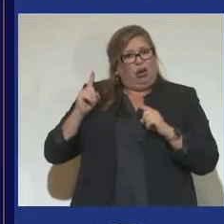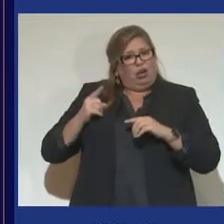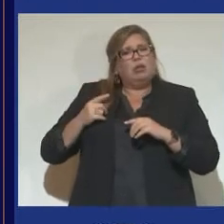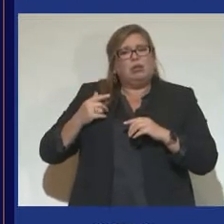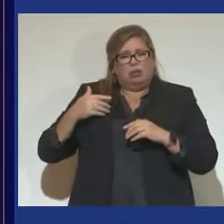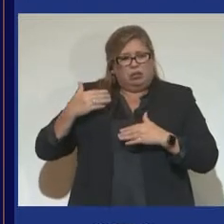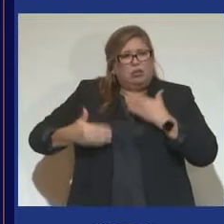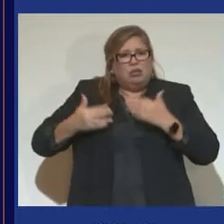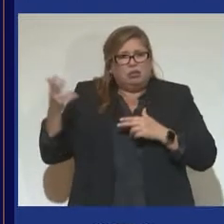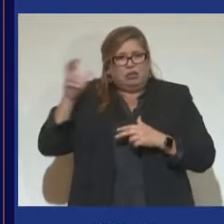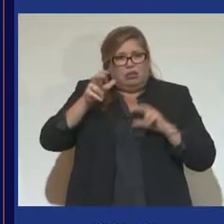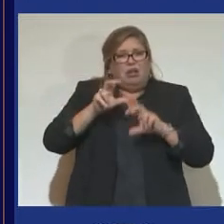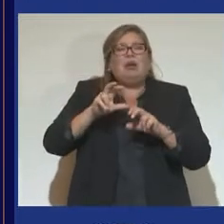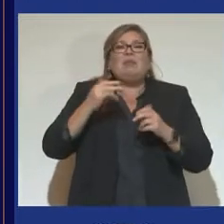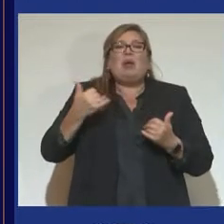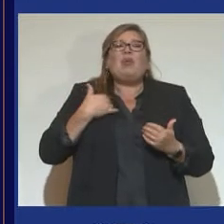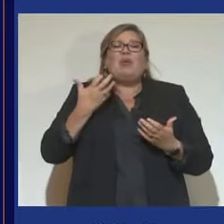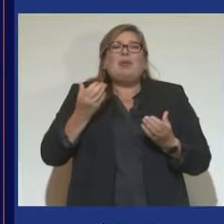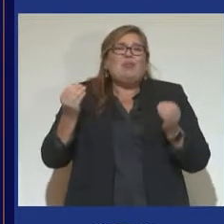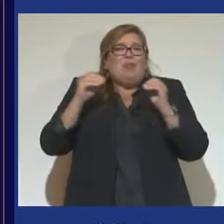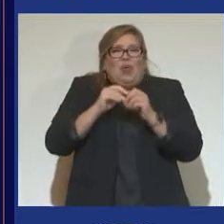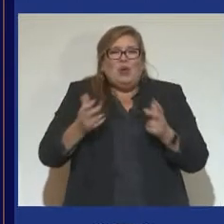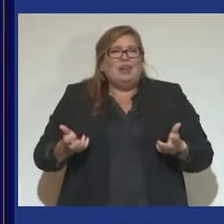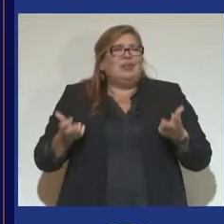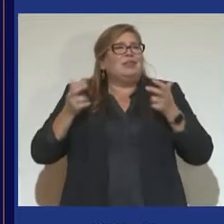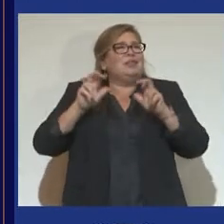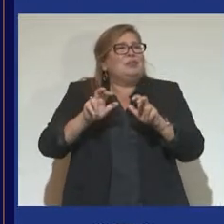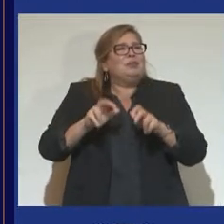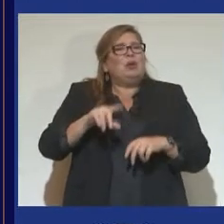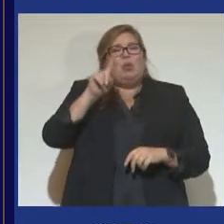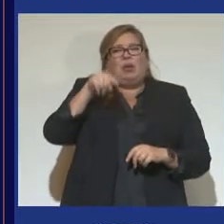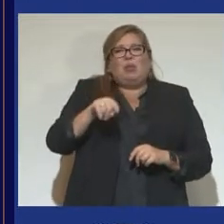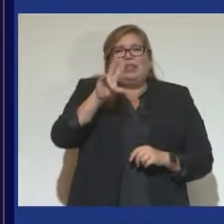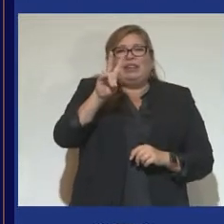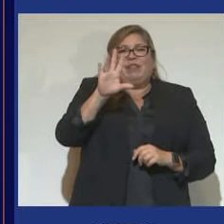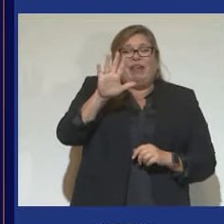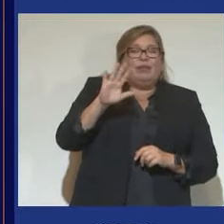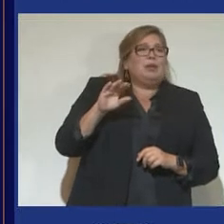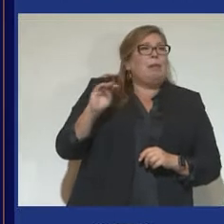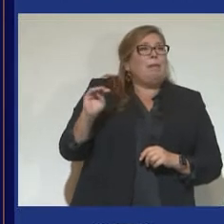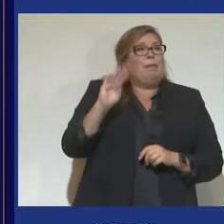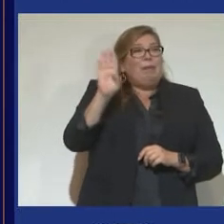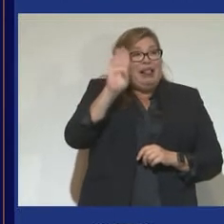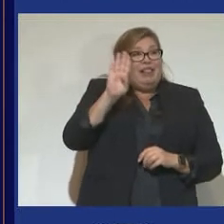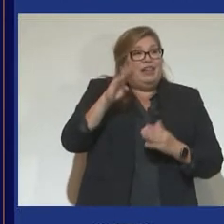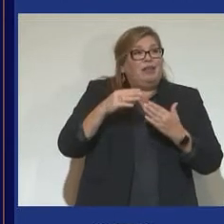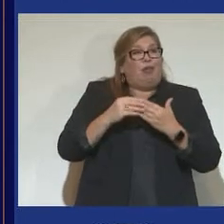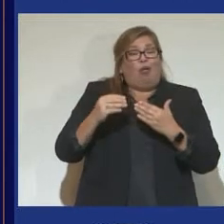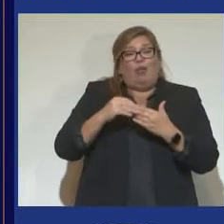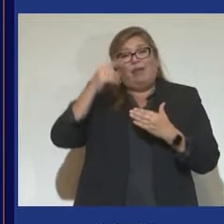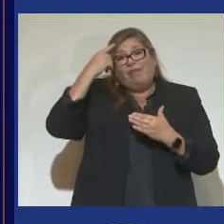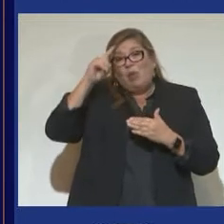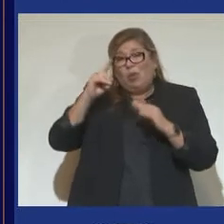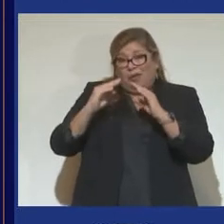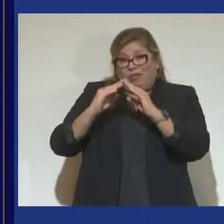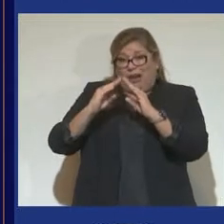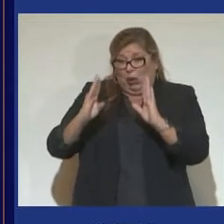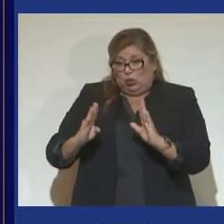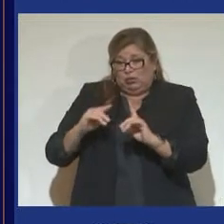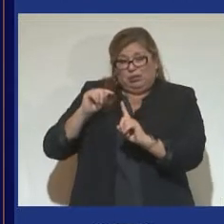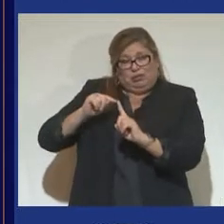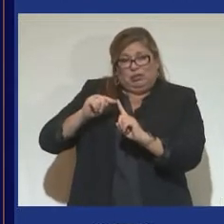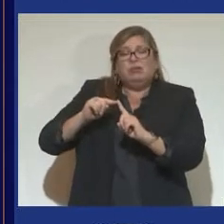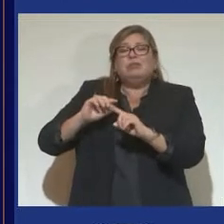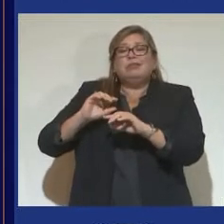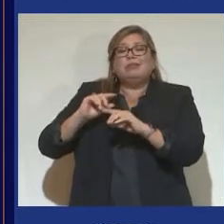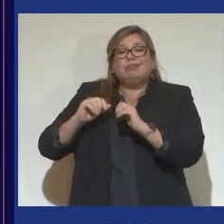proporcionando ahora estamos proponiendo 1.7 5000 millones de dólares de nueva inversión para vivienda para